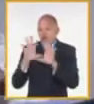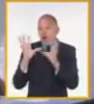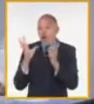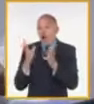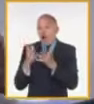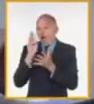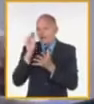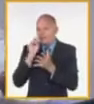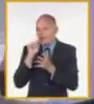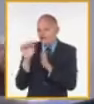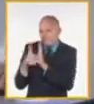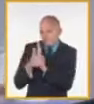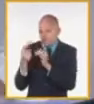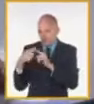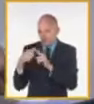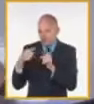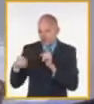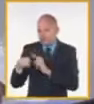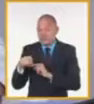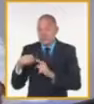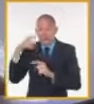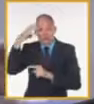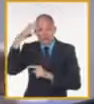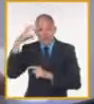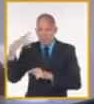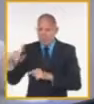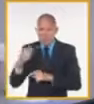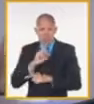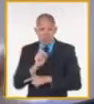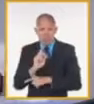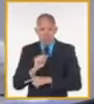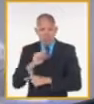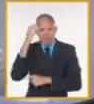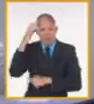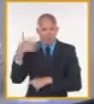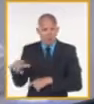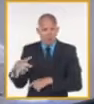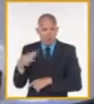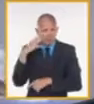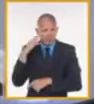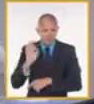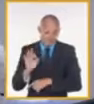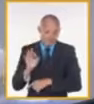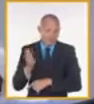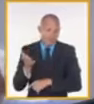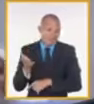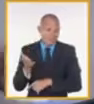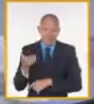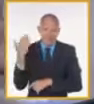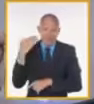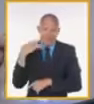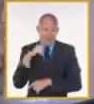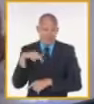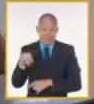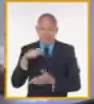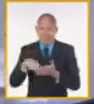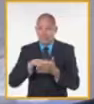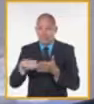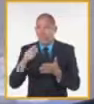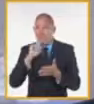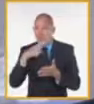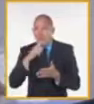marimón de freta caballero de todas esas acciones de Alfa 66 por decirl clásica no brigada 2506 Qué